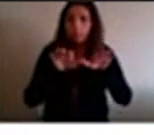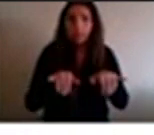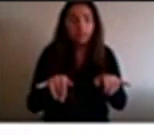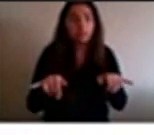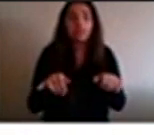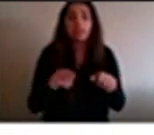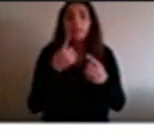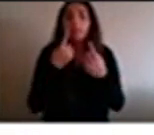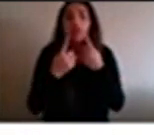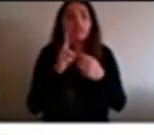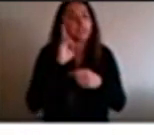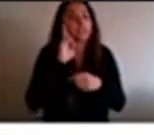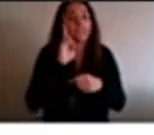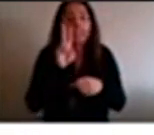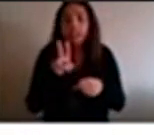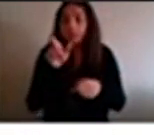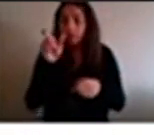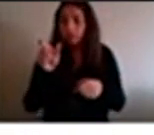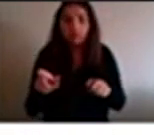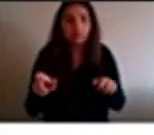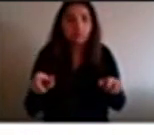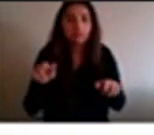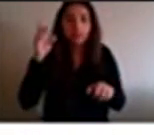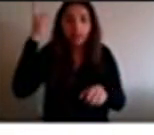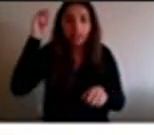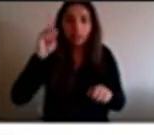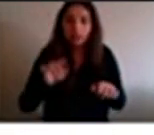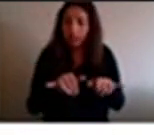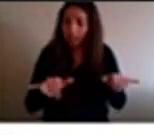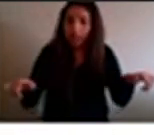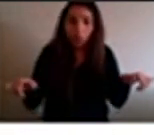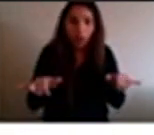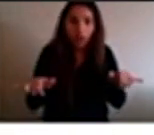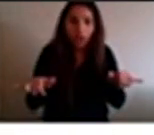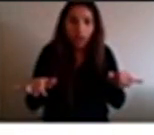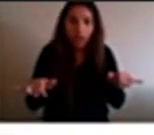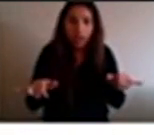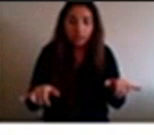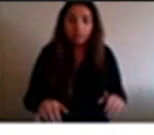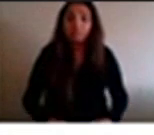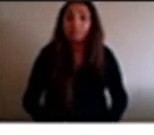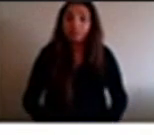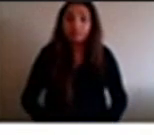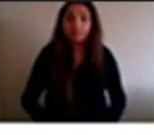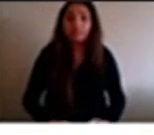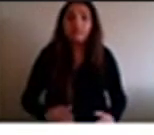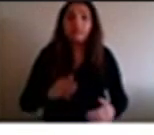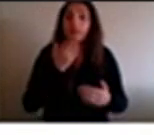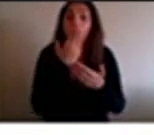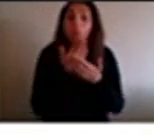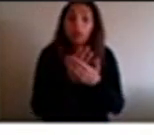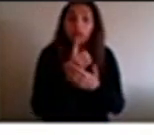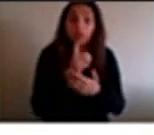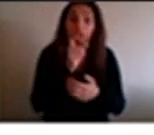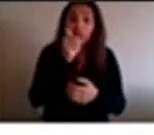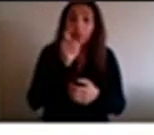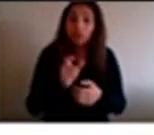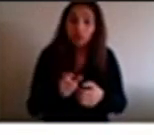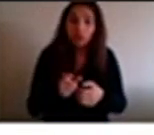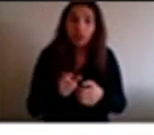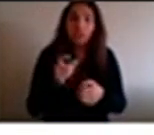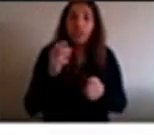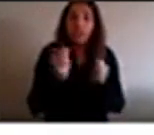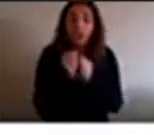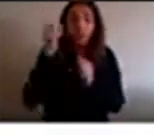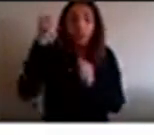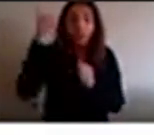oferta abierta. En caso de ganar, tiene la prelación para la vinculación. En caso de